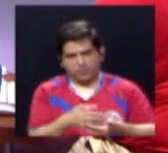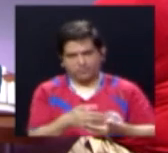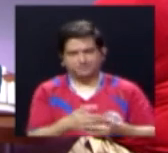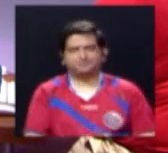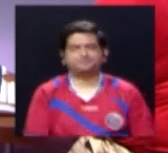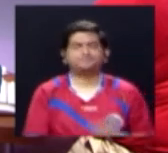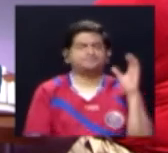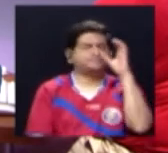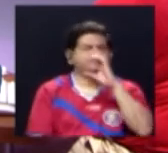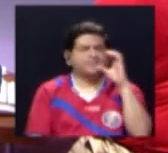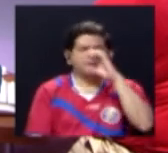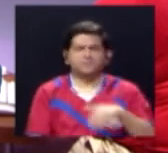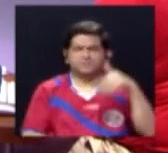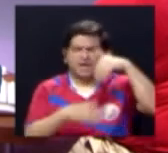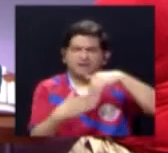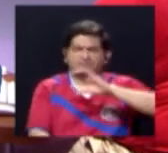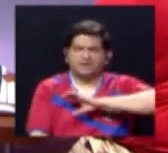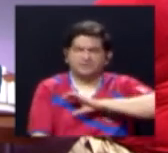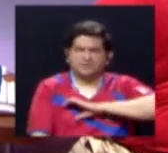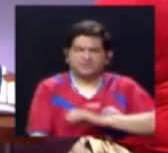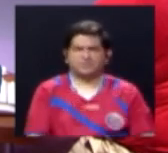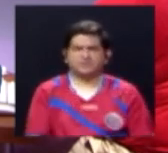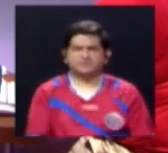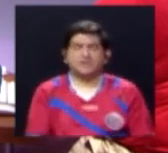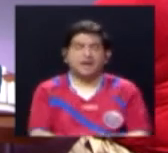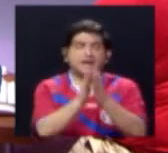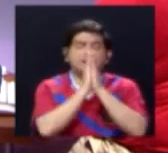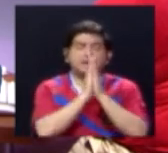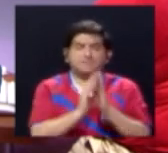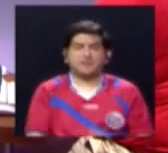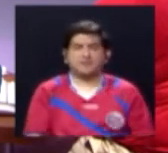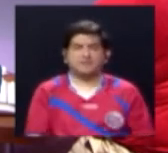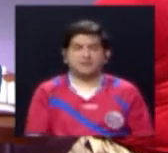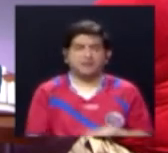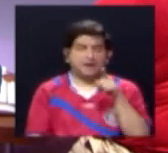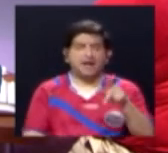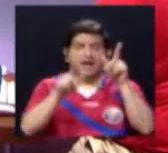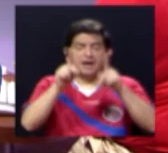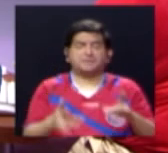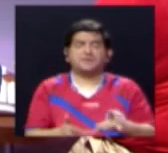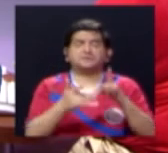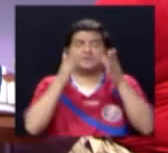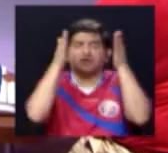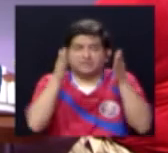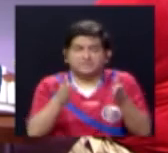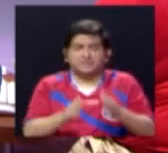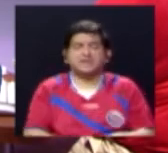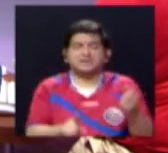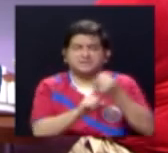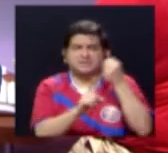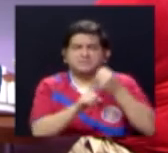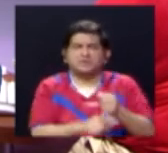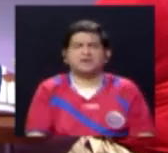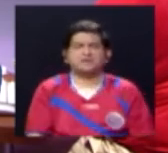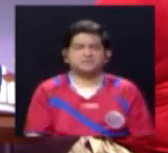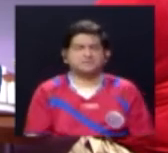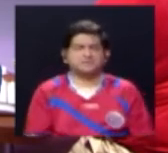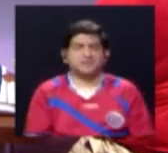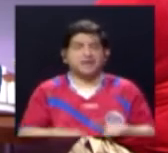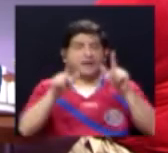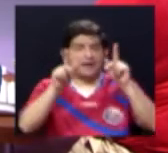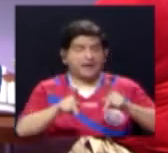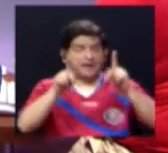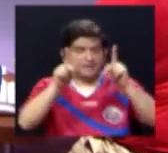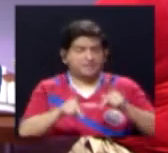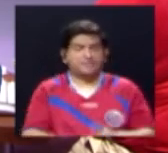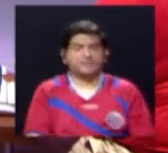buscar dentro de la policía pedir que lo pongan con el agente especializado de violencia hay agentes